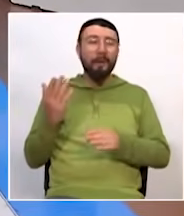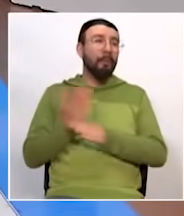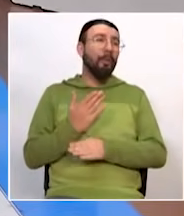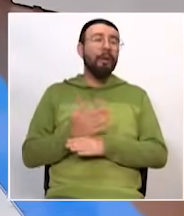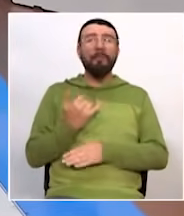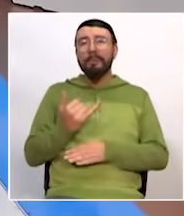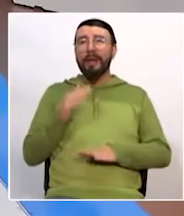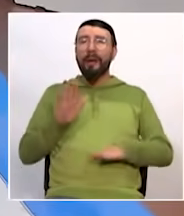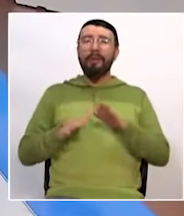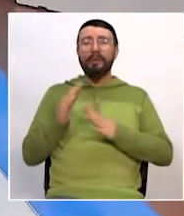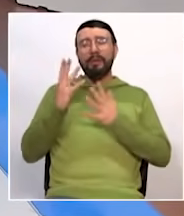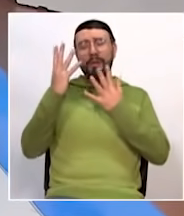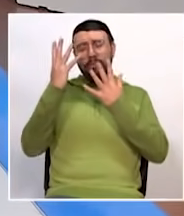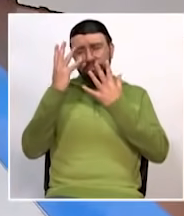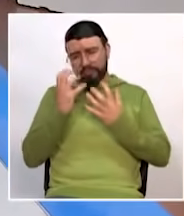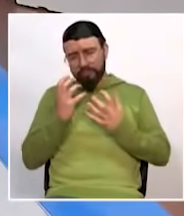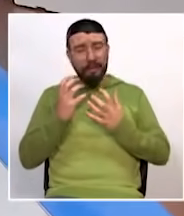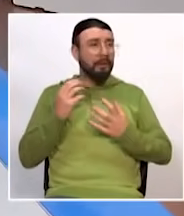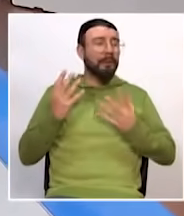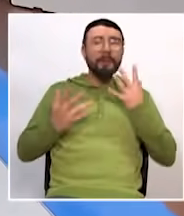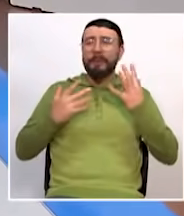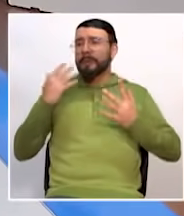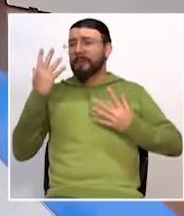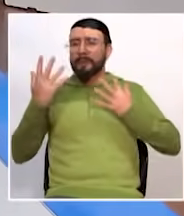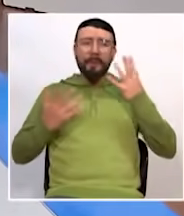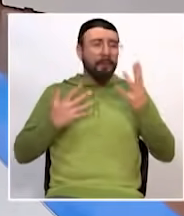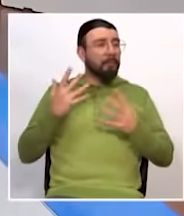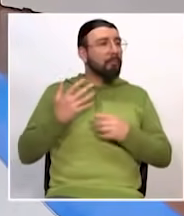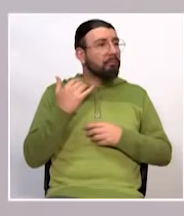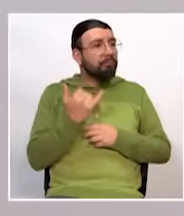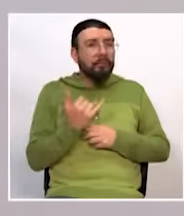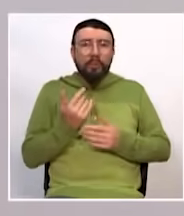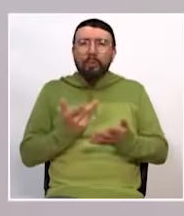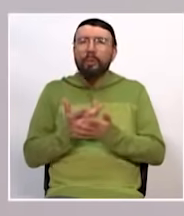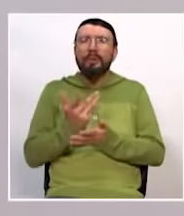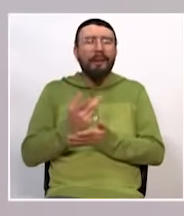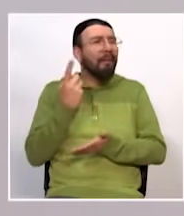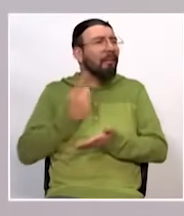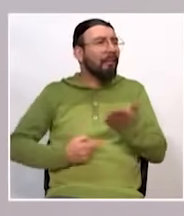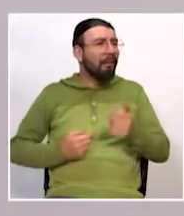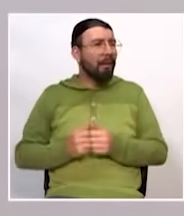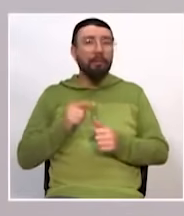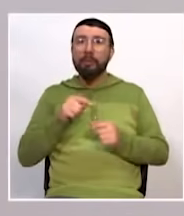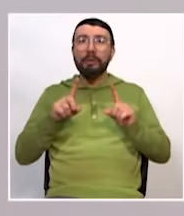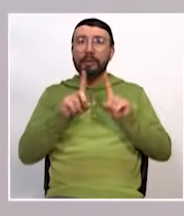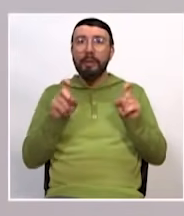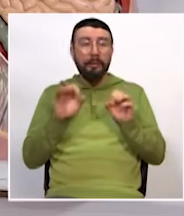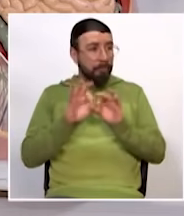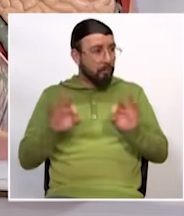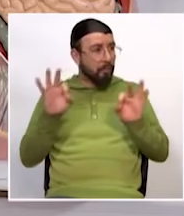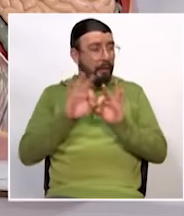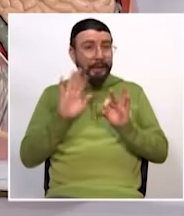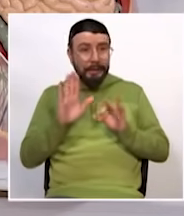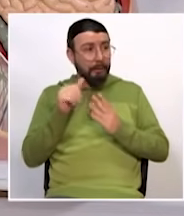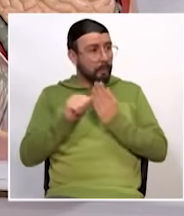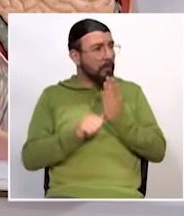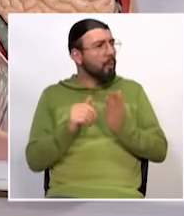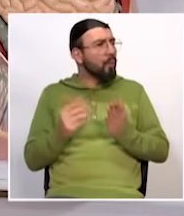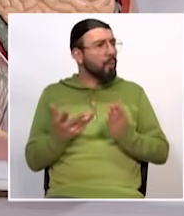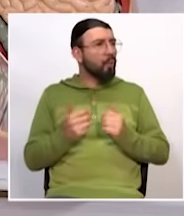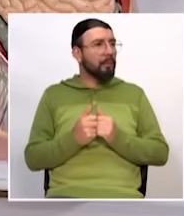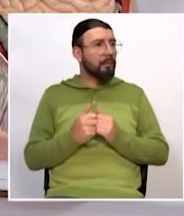depresión fundamentalmente y ansiedad que son los que pues el tema fundamental del programa primero tome